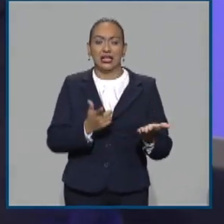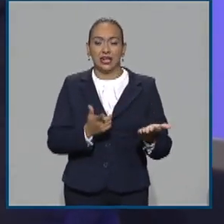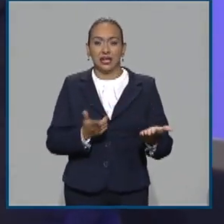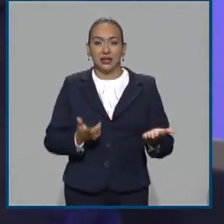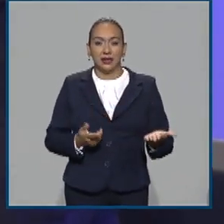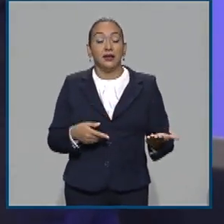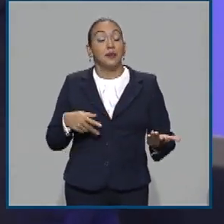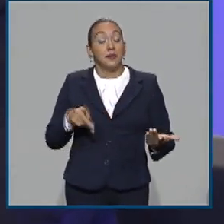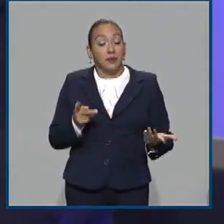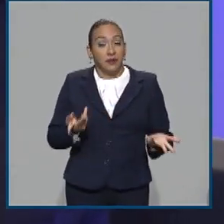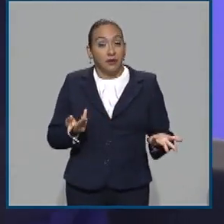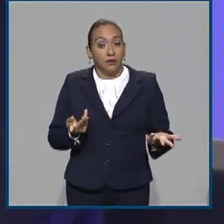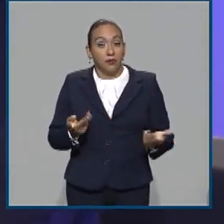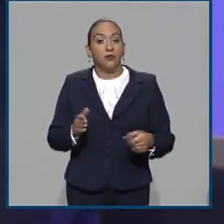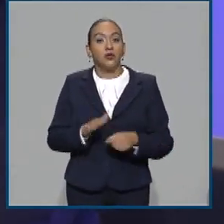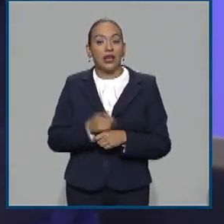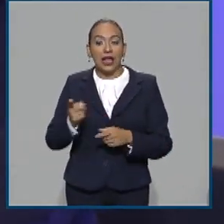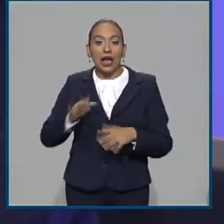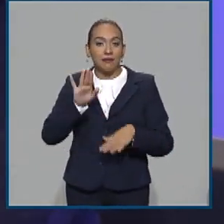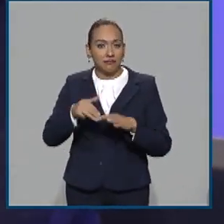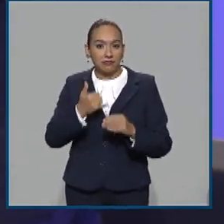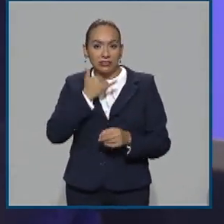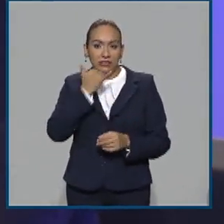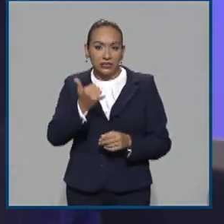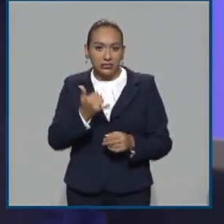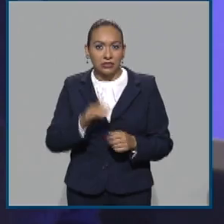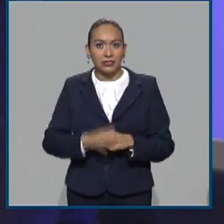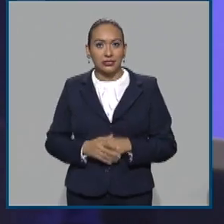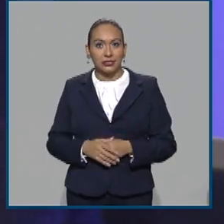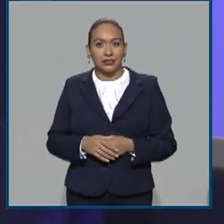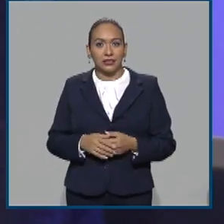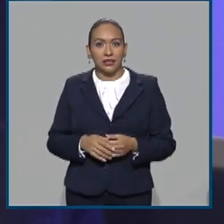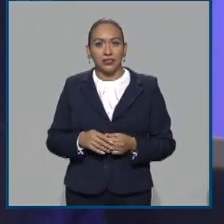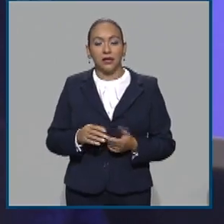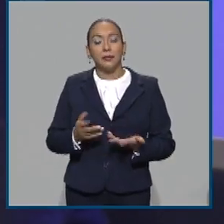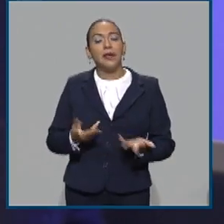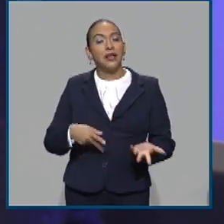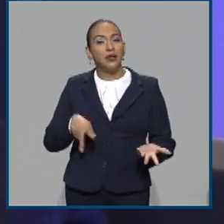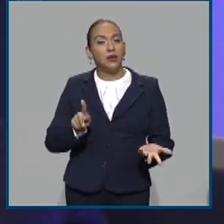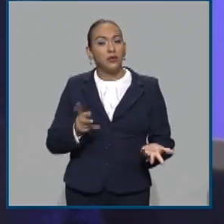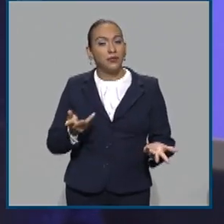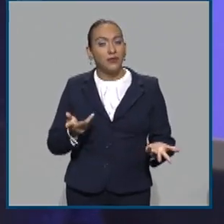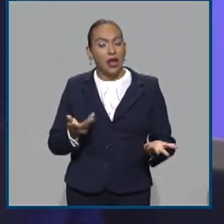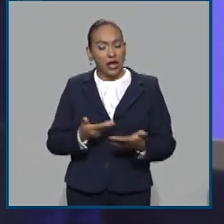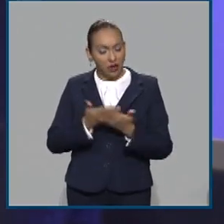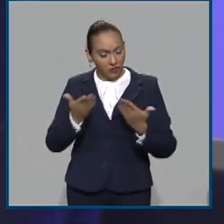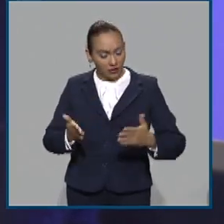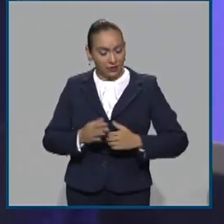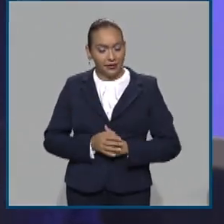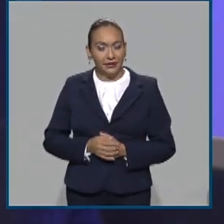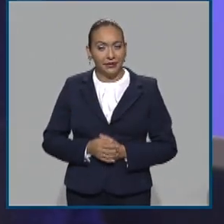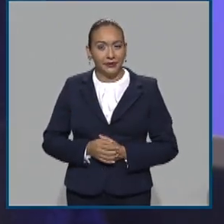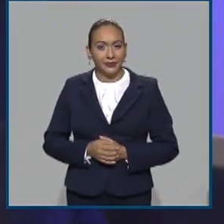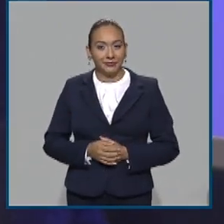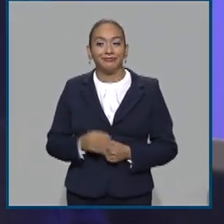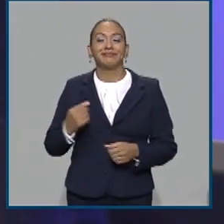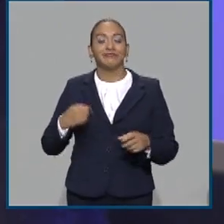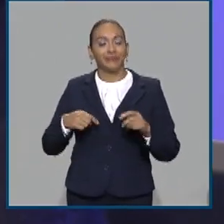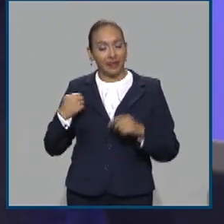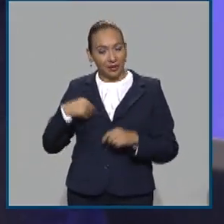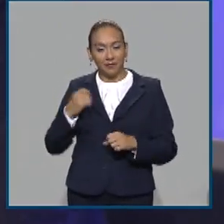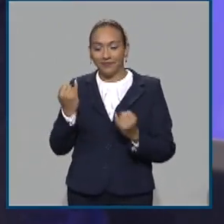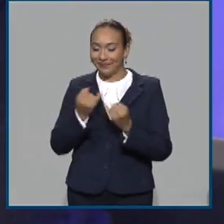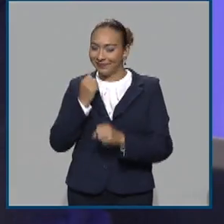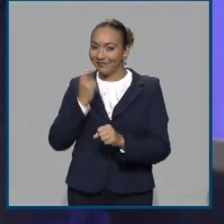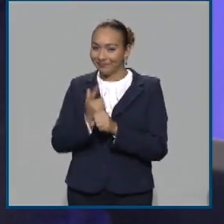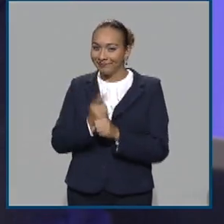bien por encontrarse del lado equivocado de un aspecto debatible. Por el contrario, observamos una